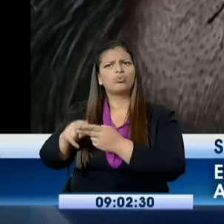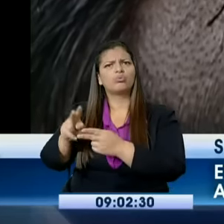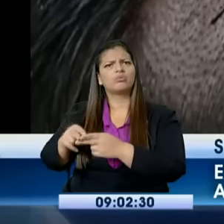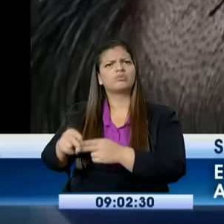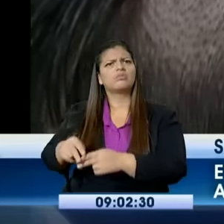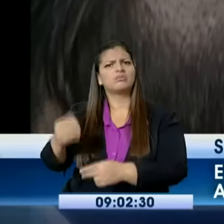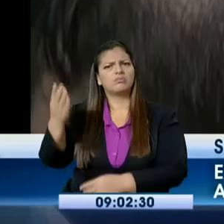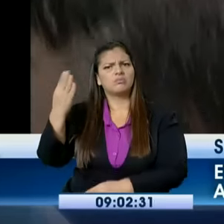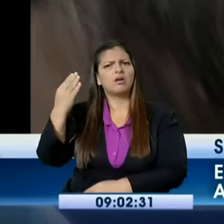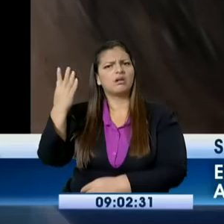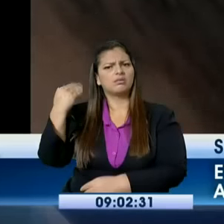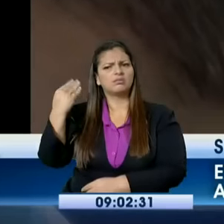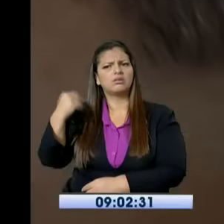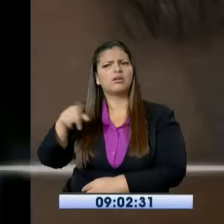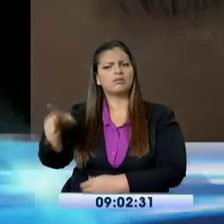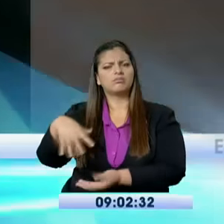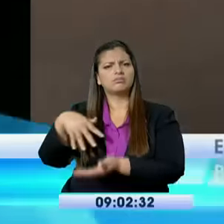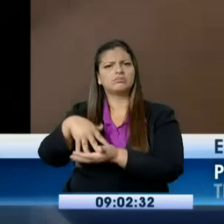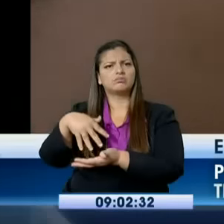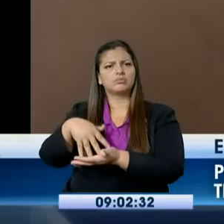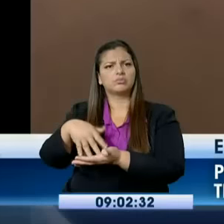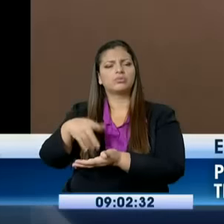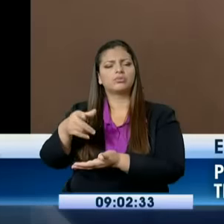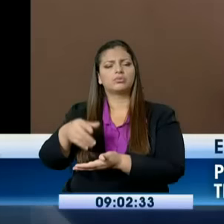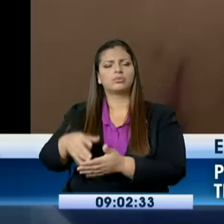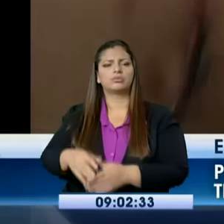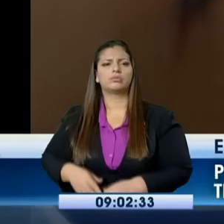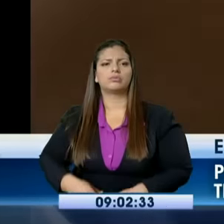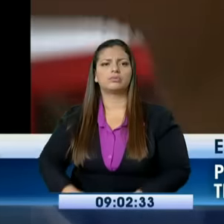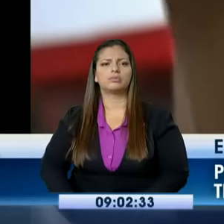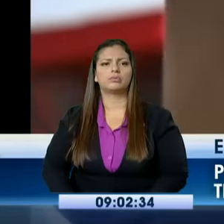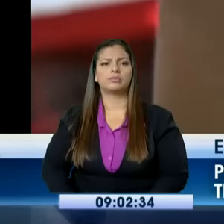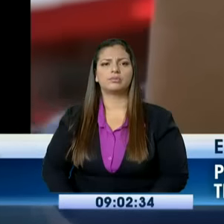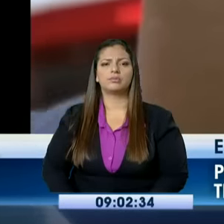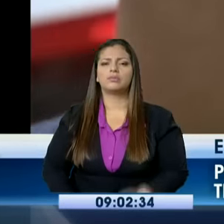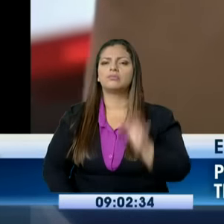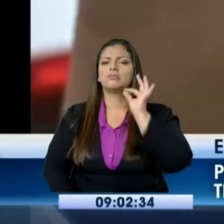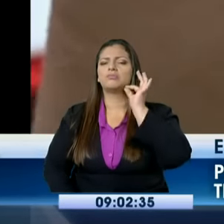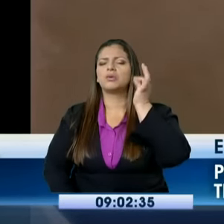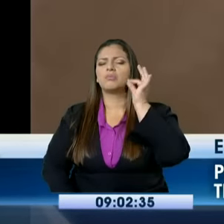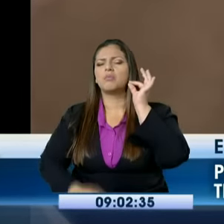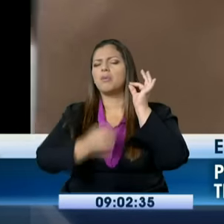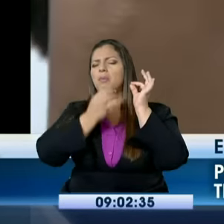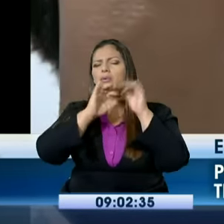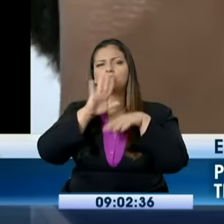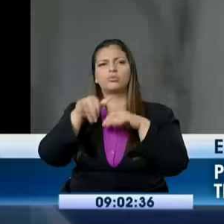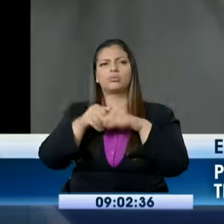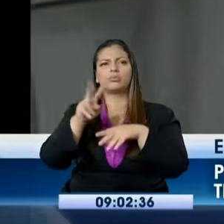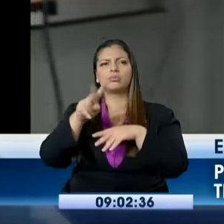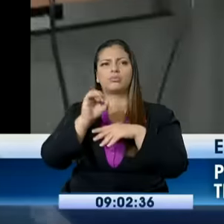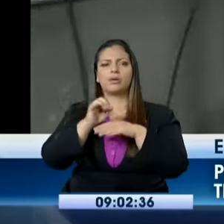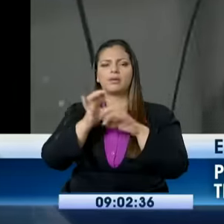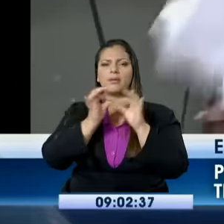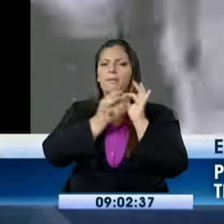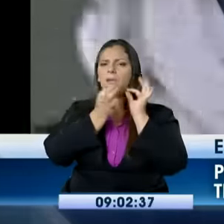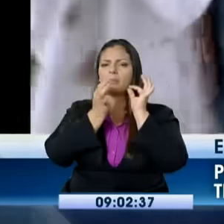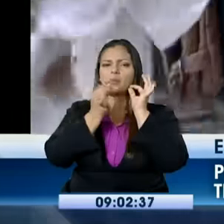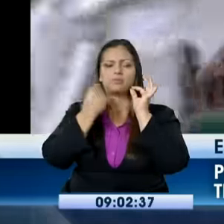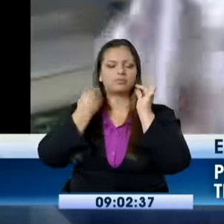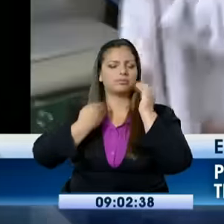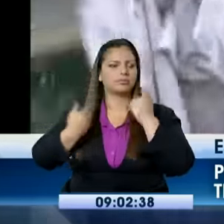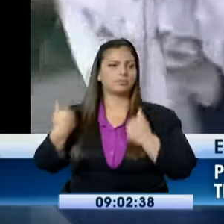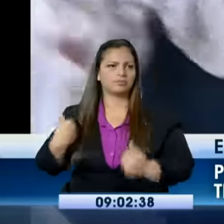Al alumno le suturaron en total 20 puntos. Su progenitora dejó asentada la denuncia en la